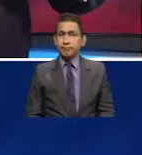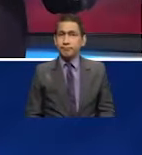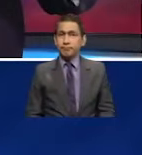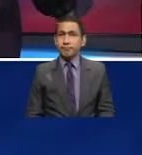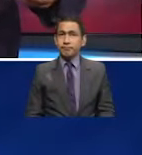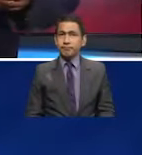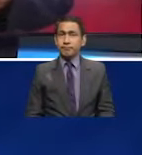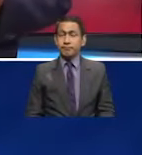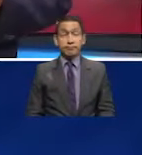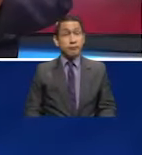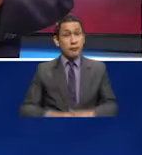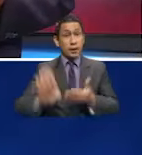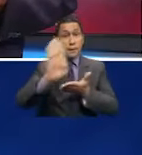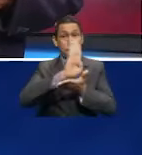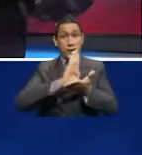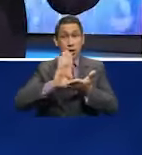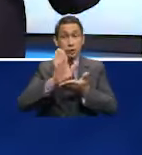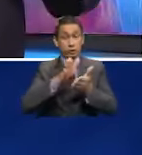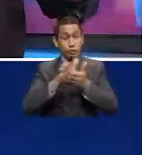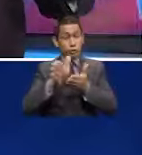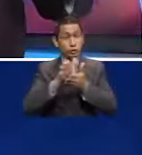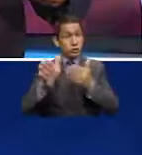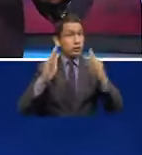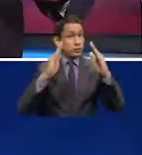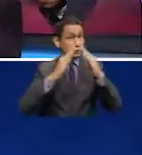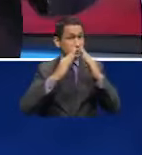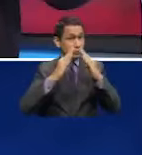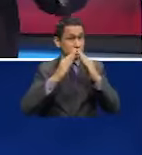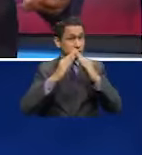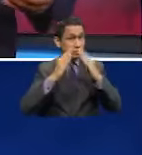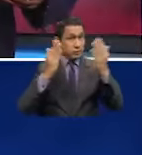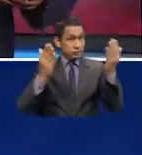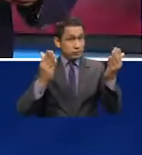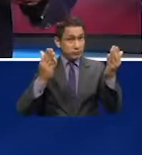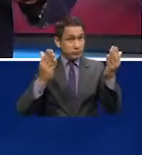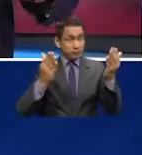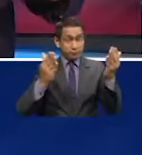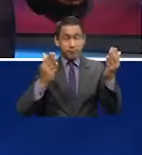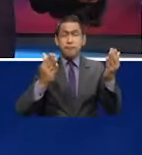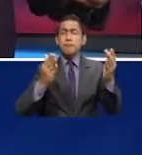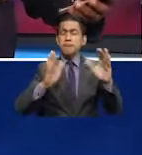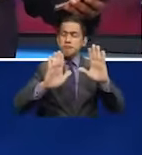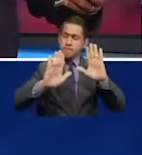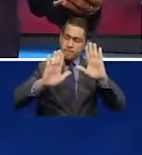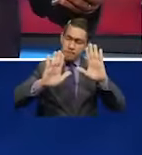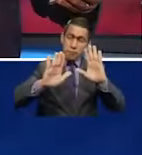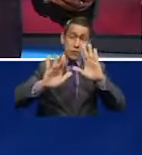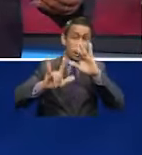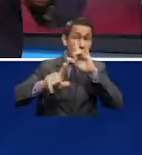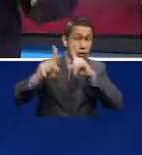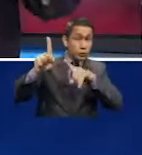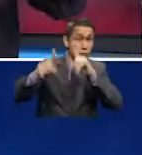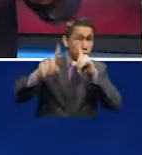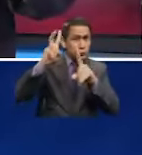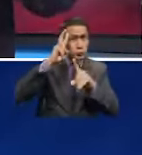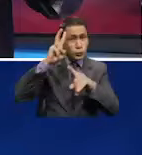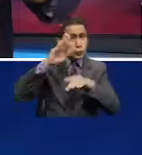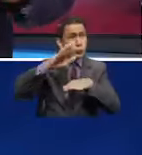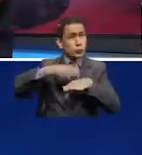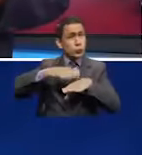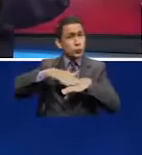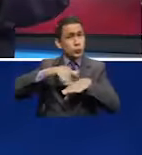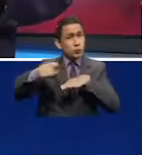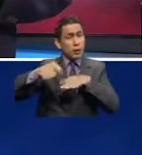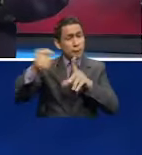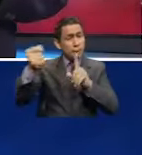Es que en Socio Vivienda, mi estimado Luis, tienen la gente que seguir adelante. No por unos cuantos se va a calificar a